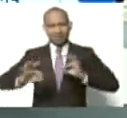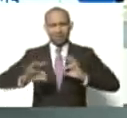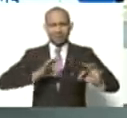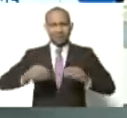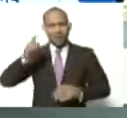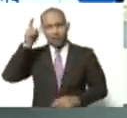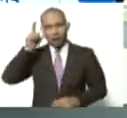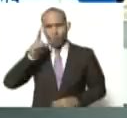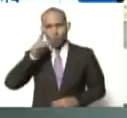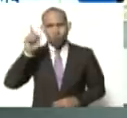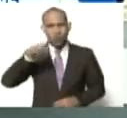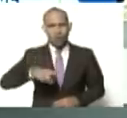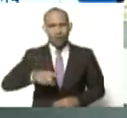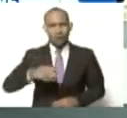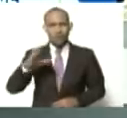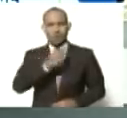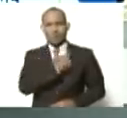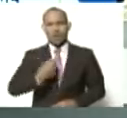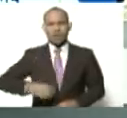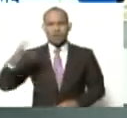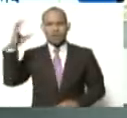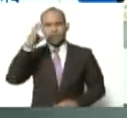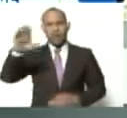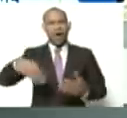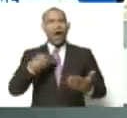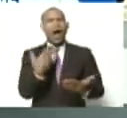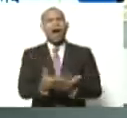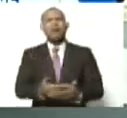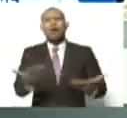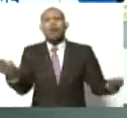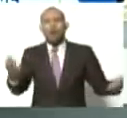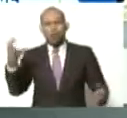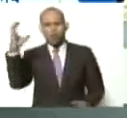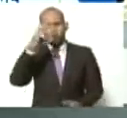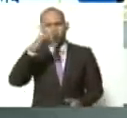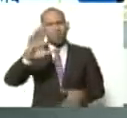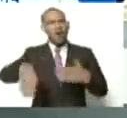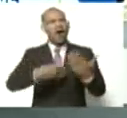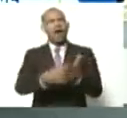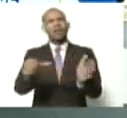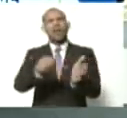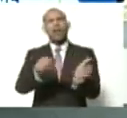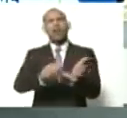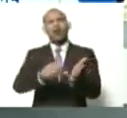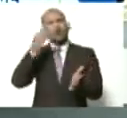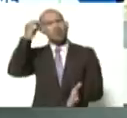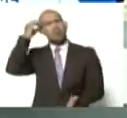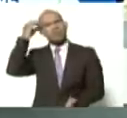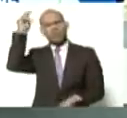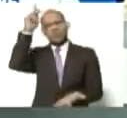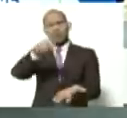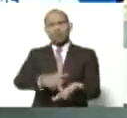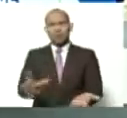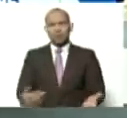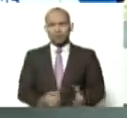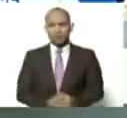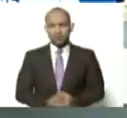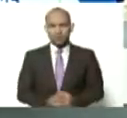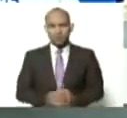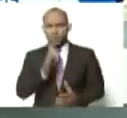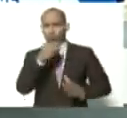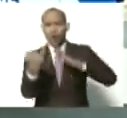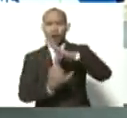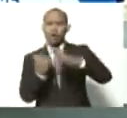Leopoldo López. ¿Hasta cuándo, Colombia? ¿Hasta dónde van a llegar? Es que no hay